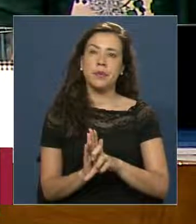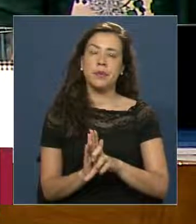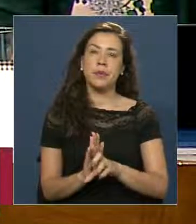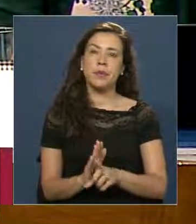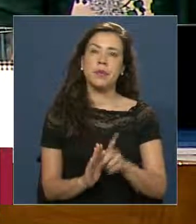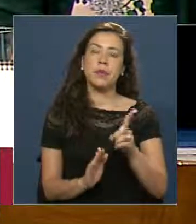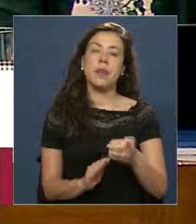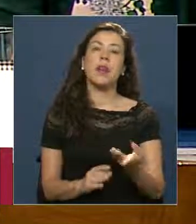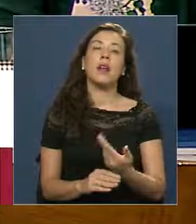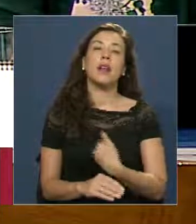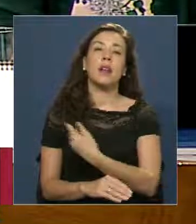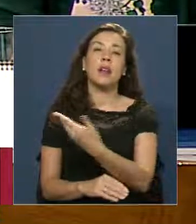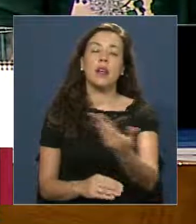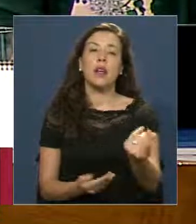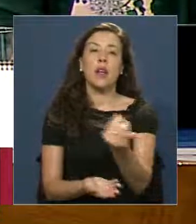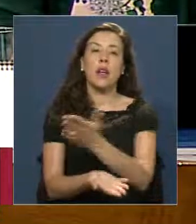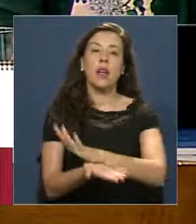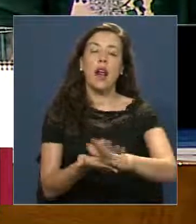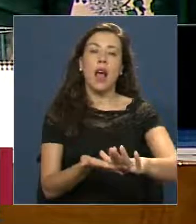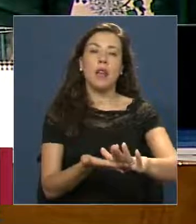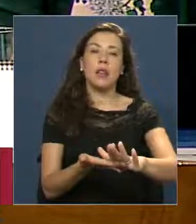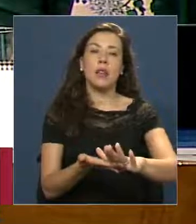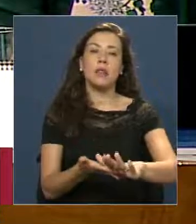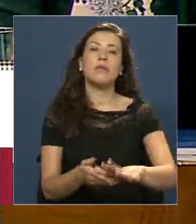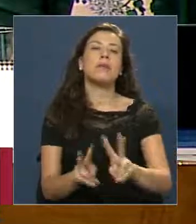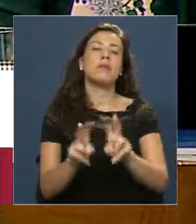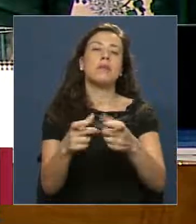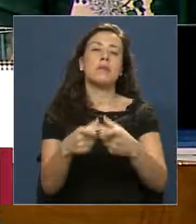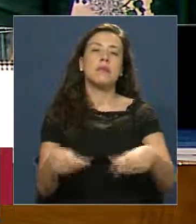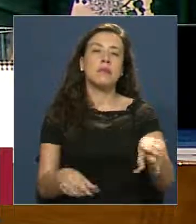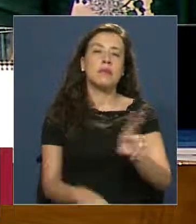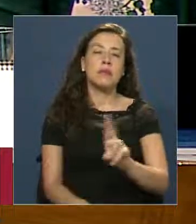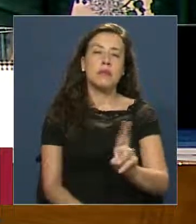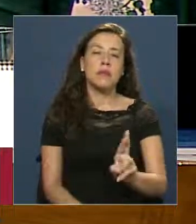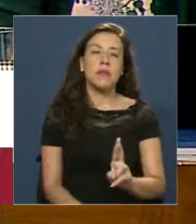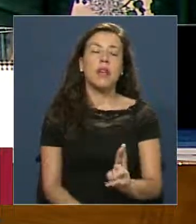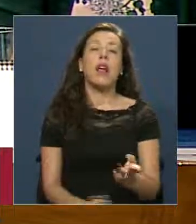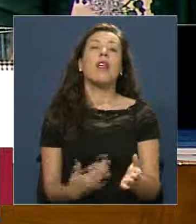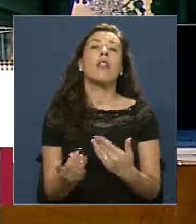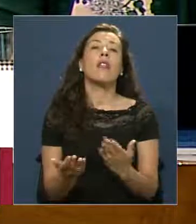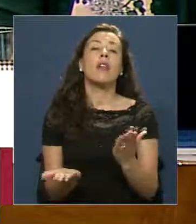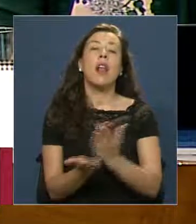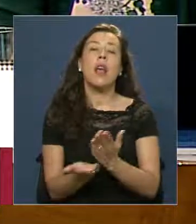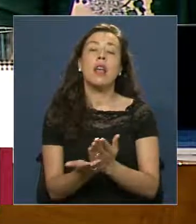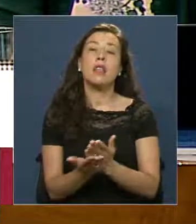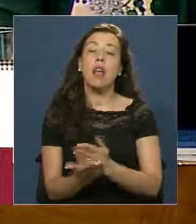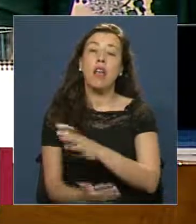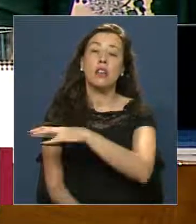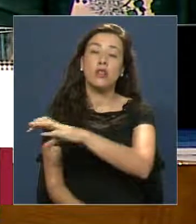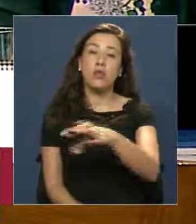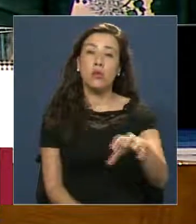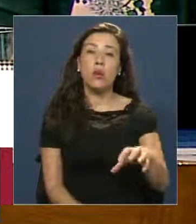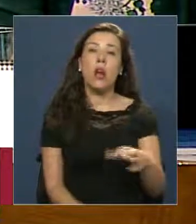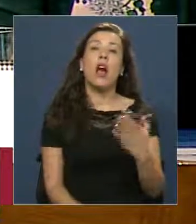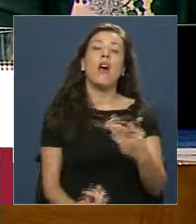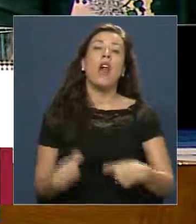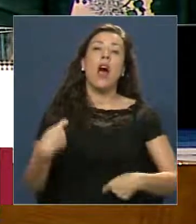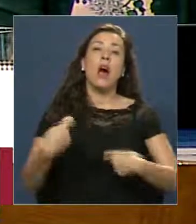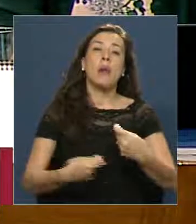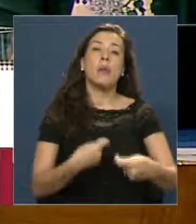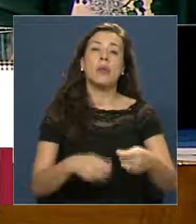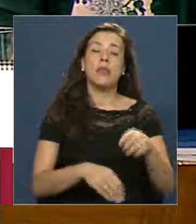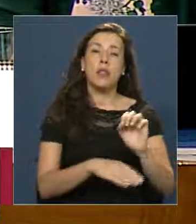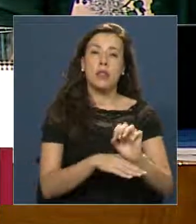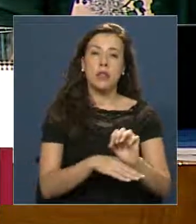la distribución gratuita de productos de higiene menstrual en establecimientos educacionales que reciban aportes del